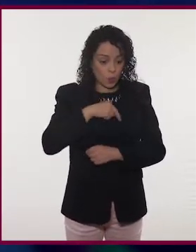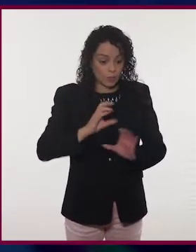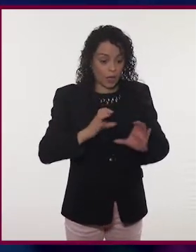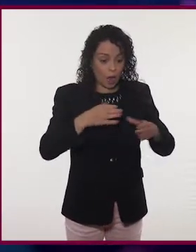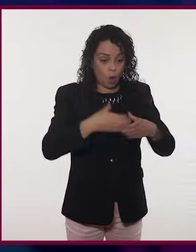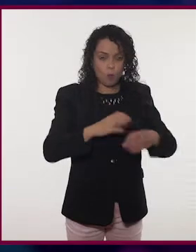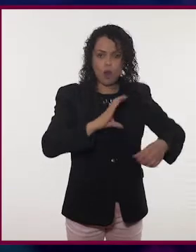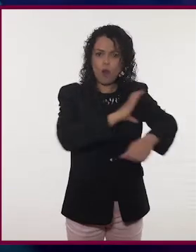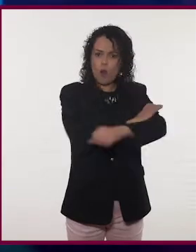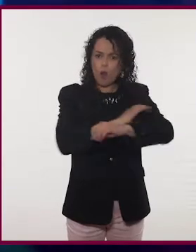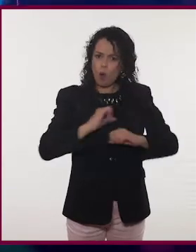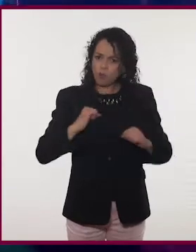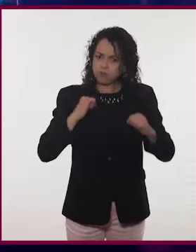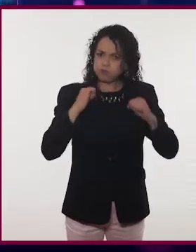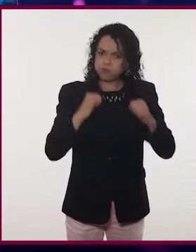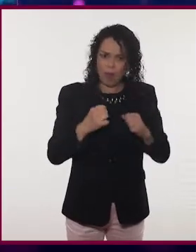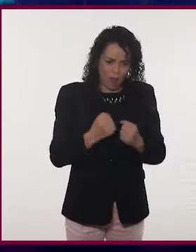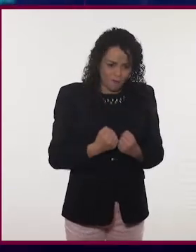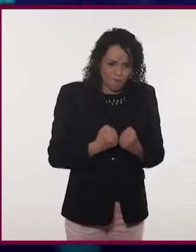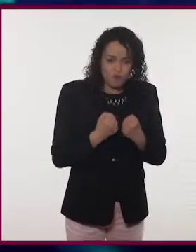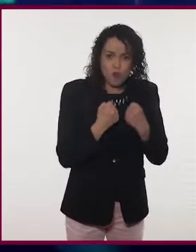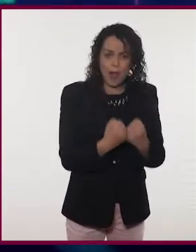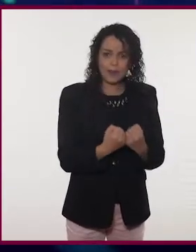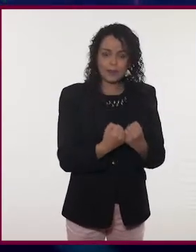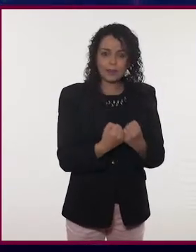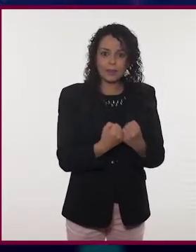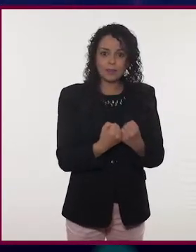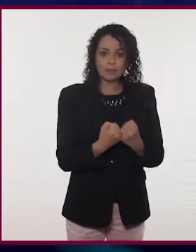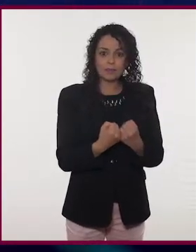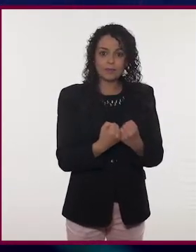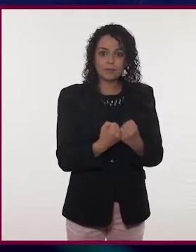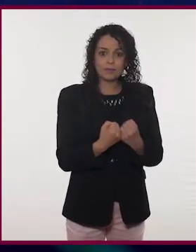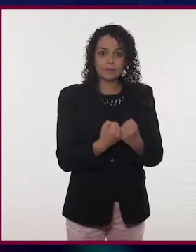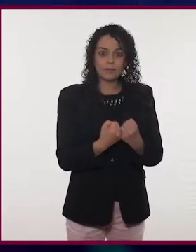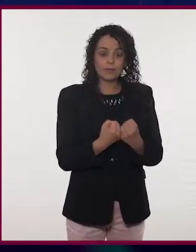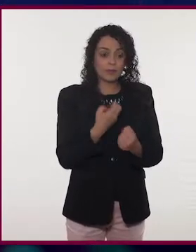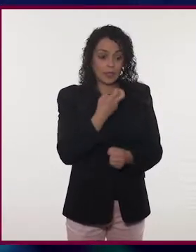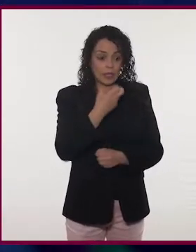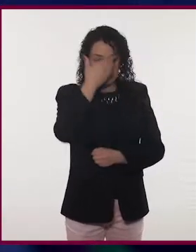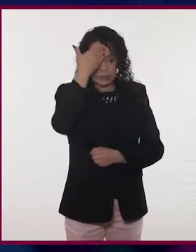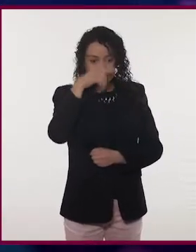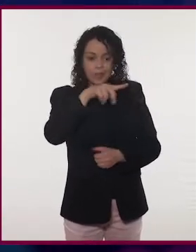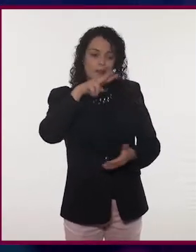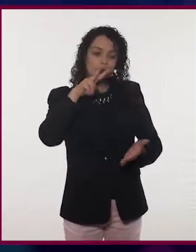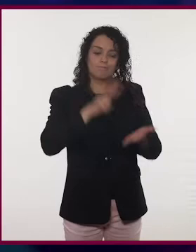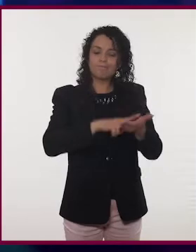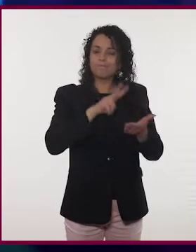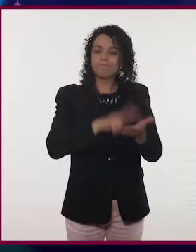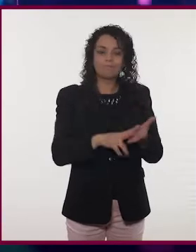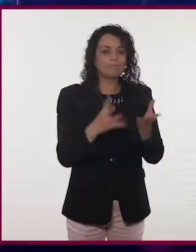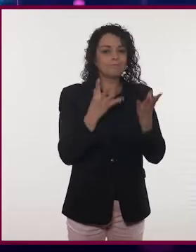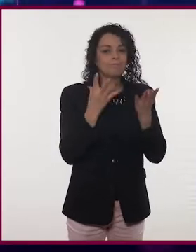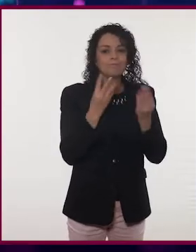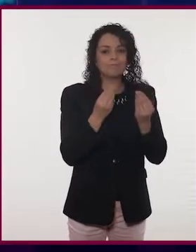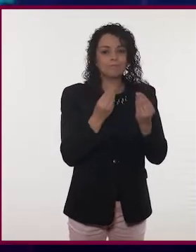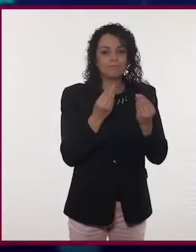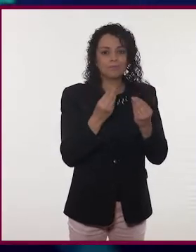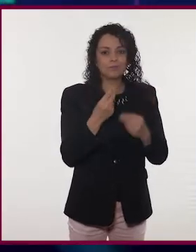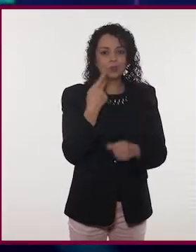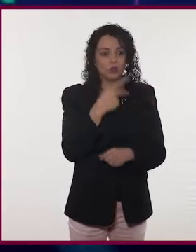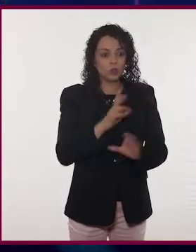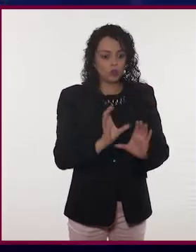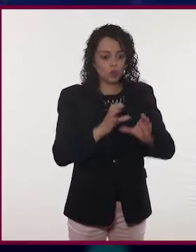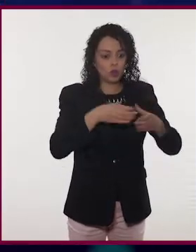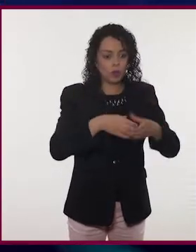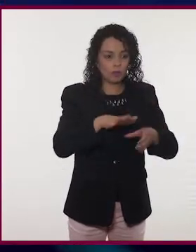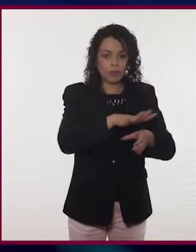empodere, para que le vea esa puesta en valor a lo que tiene en su